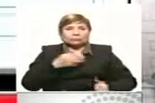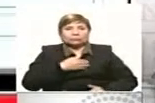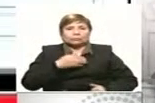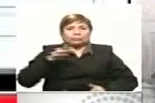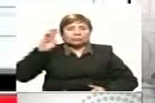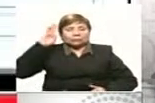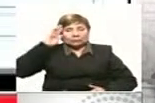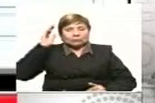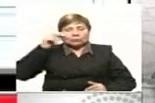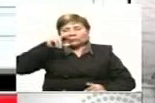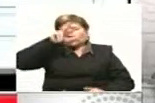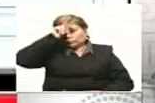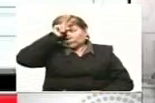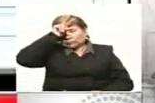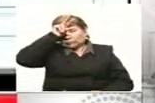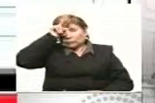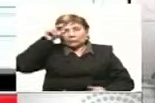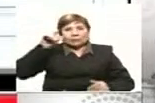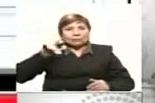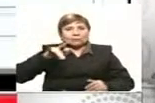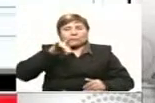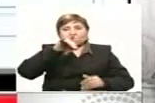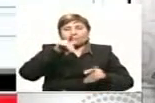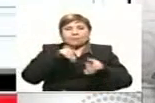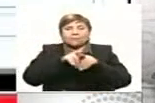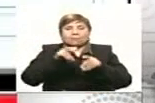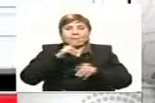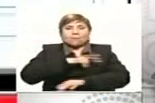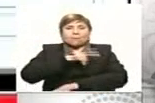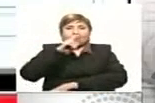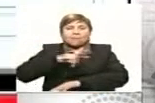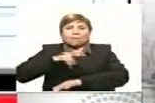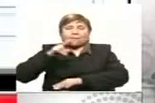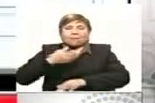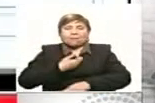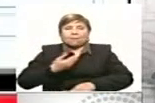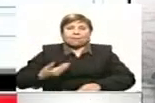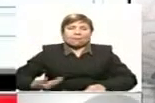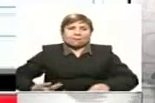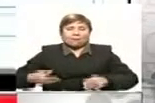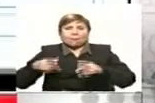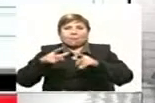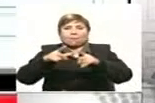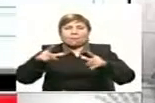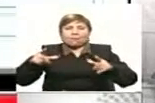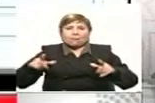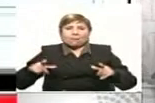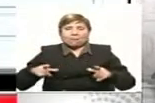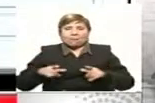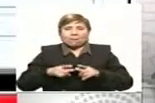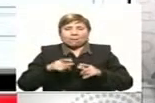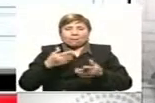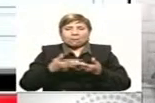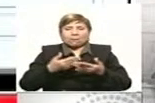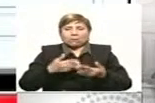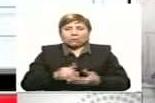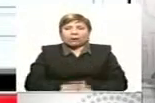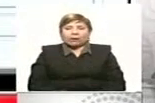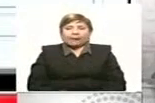Policía Nacional del Perú, los gobiernos regionales y los gobiernos locales, ¿no? La que sigue, por